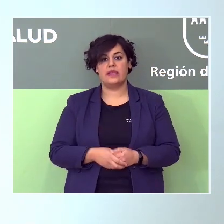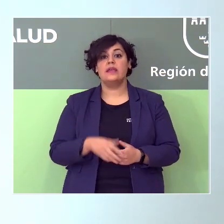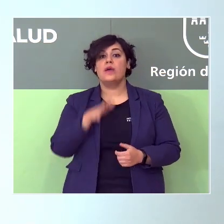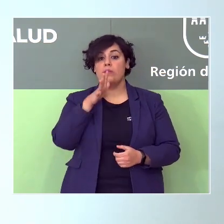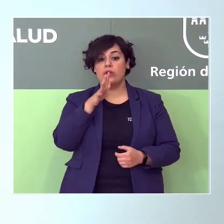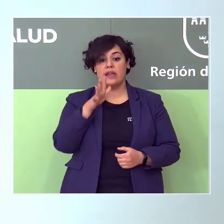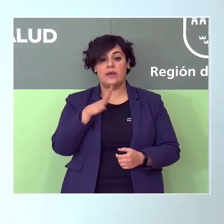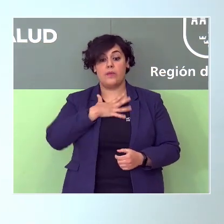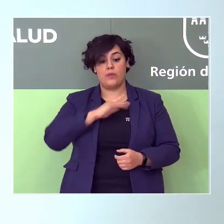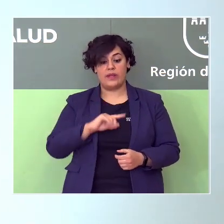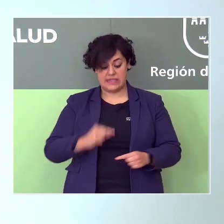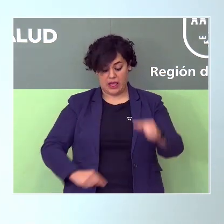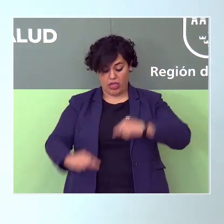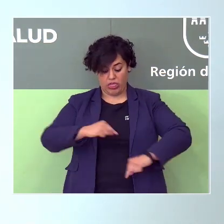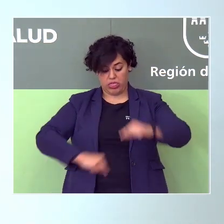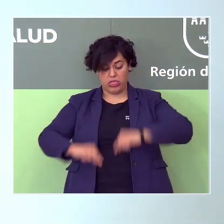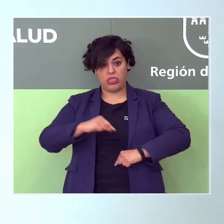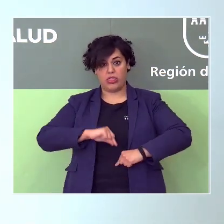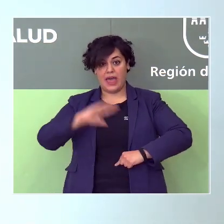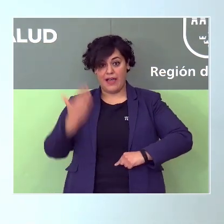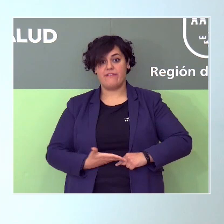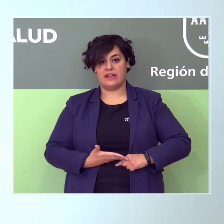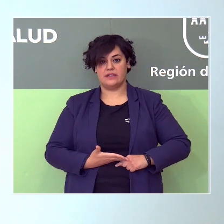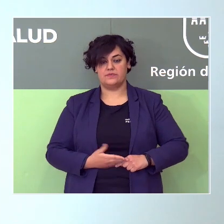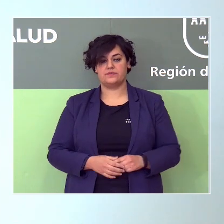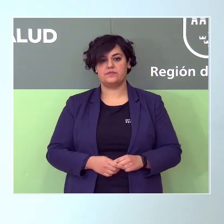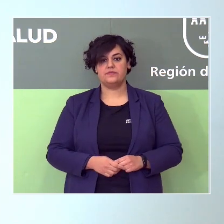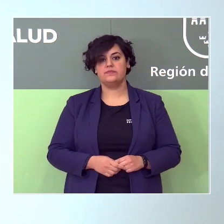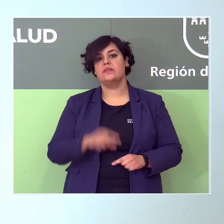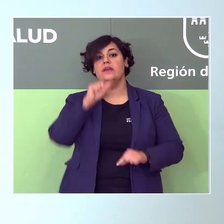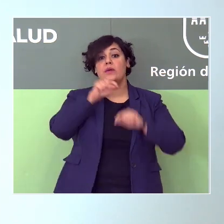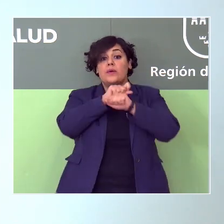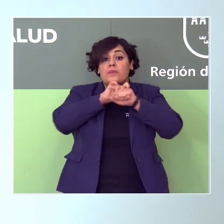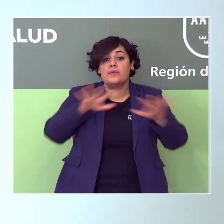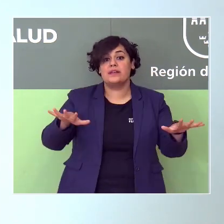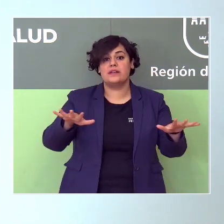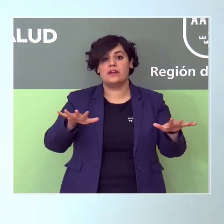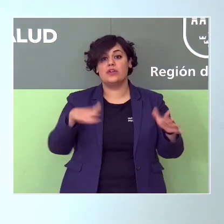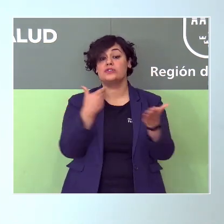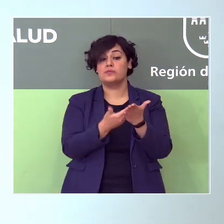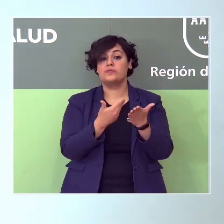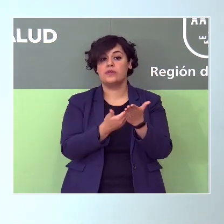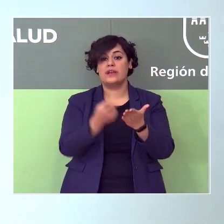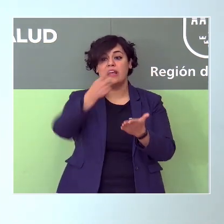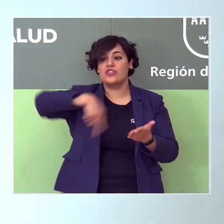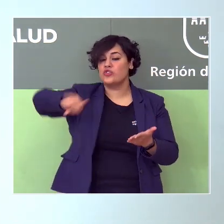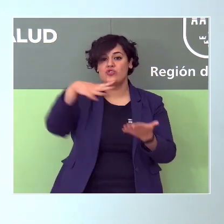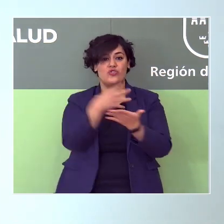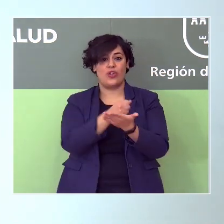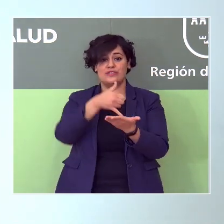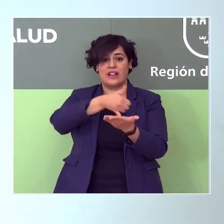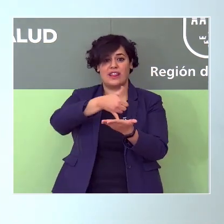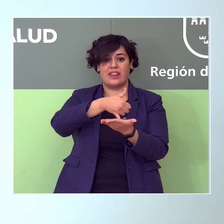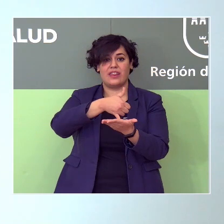para su estado, como puede ser el contagio por COVID-19. Esta pandemia nos ha demostrado que todos somos frágiles y